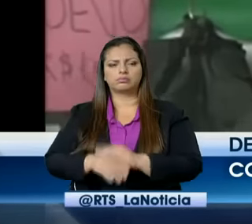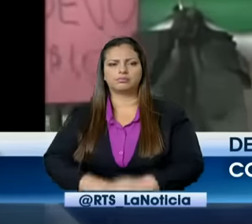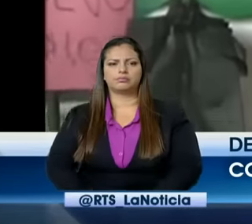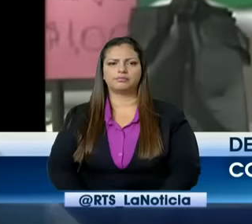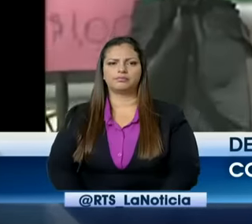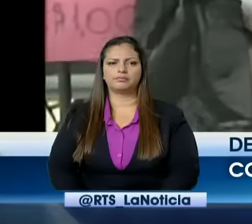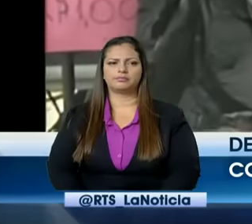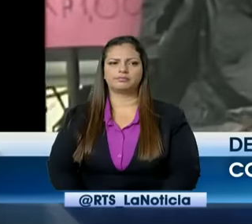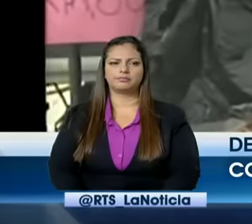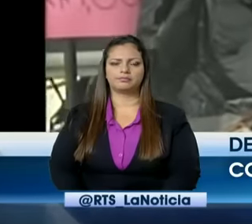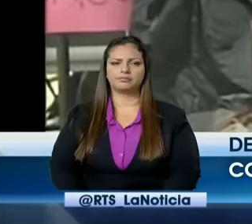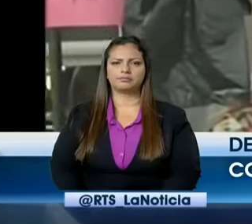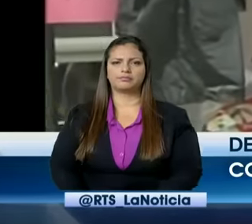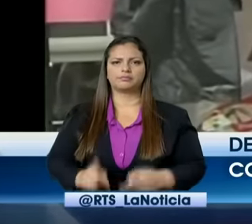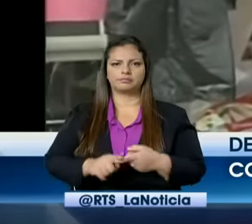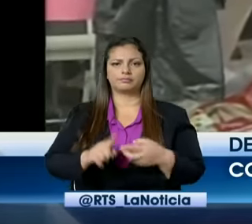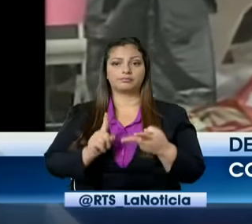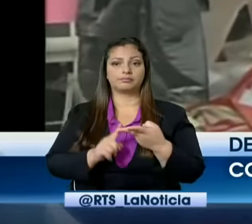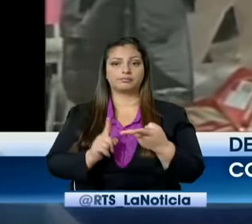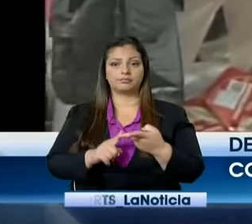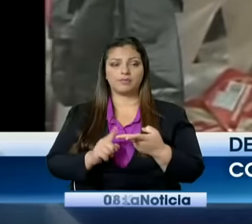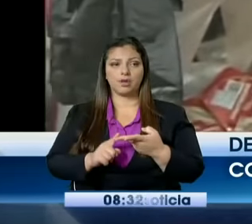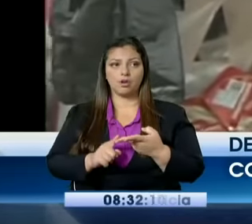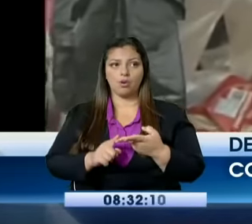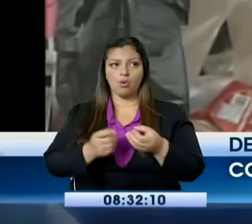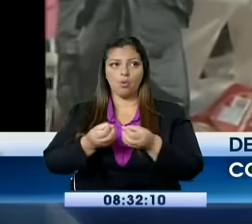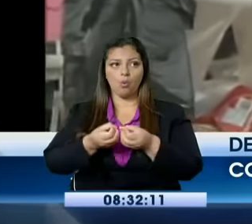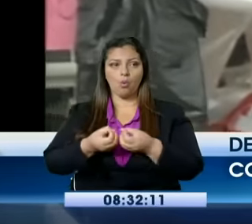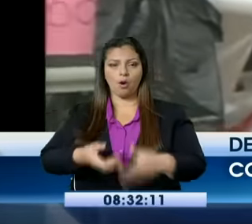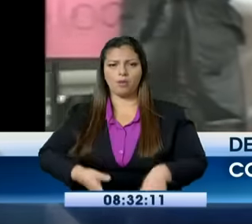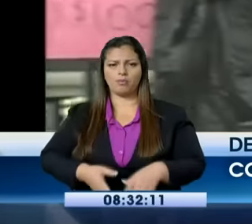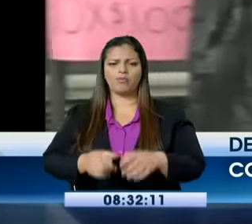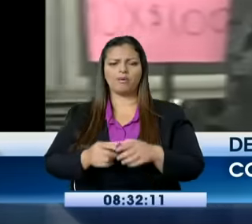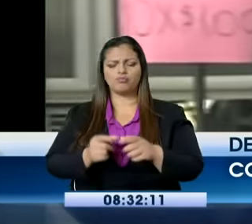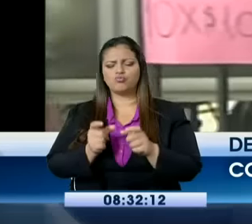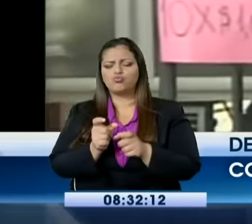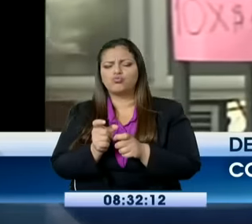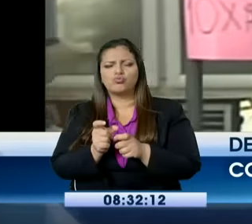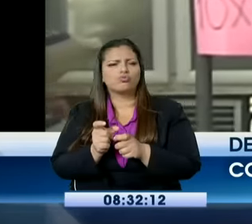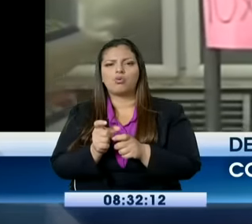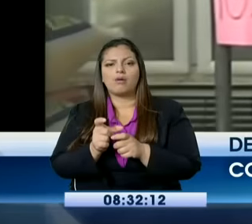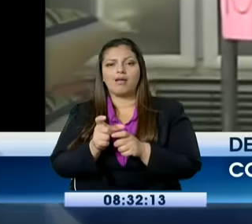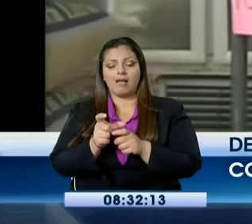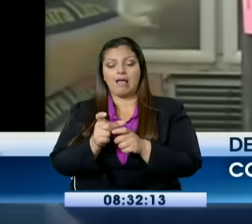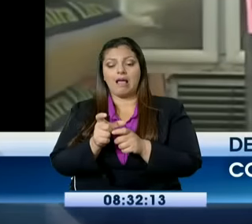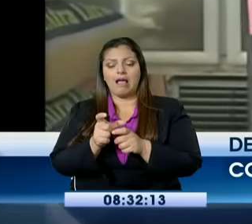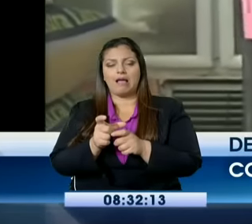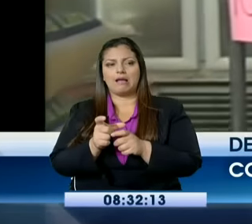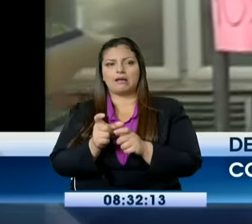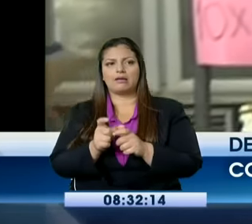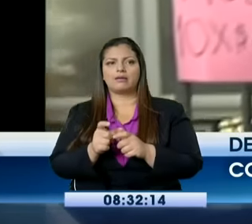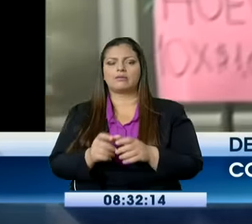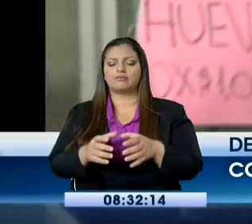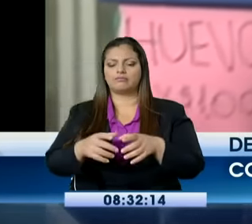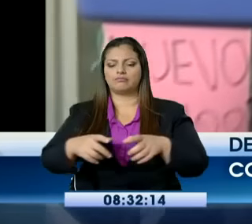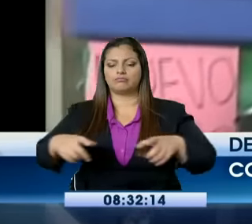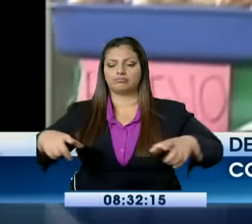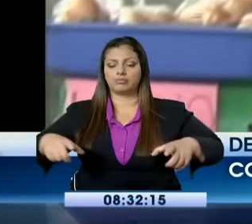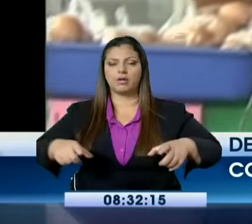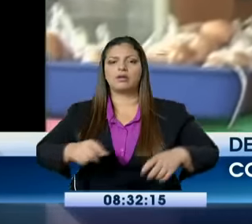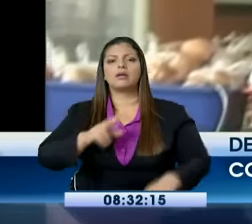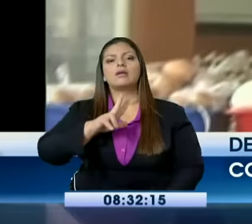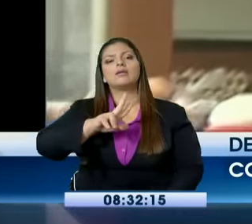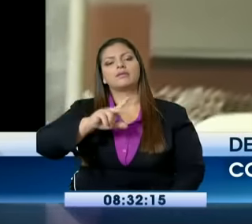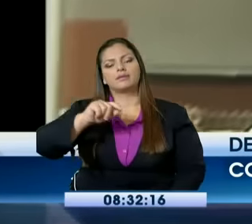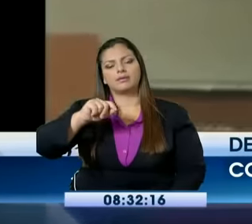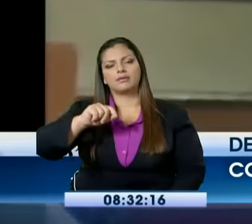Sí, por ejemplo, los huevos está ahorita, ahí están $3.20, huevos grandes. Los pequeños, $3 la cubeta. ¿Cuánto? 10